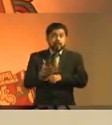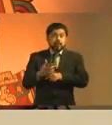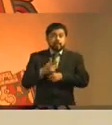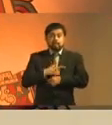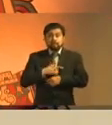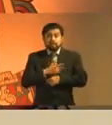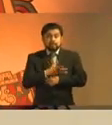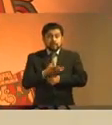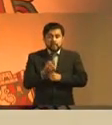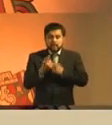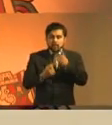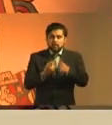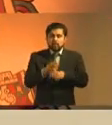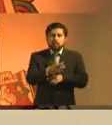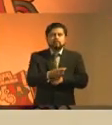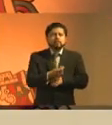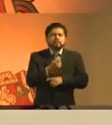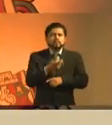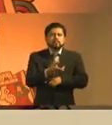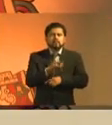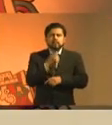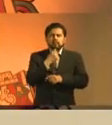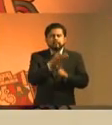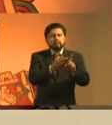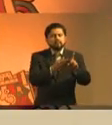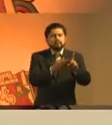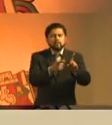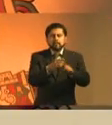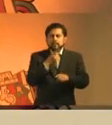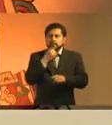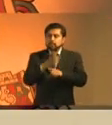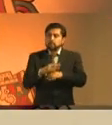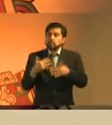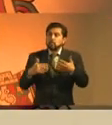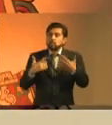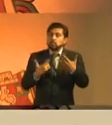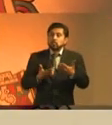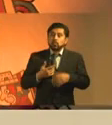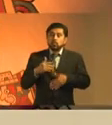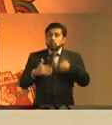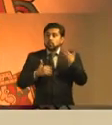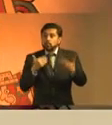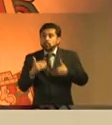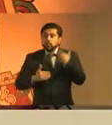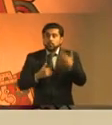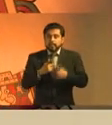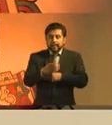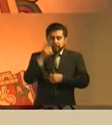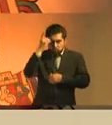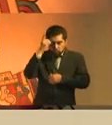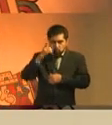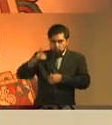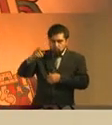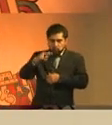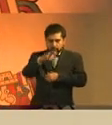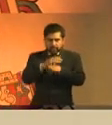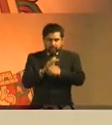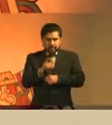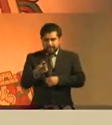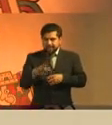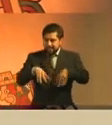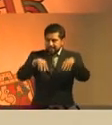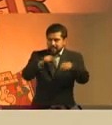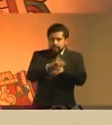14 15 años va al circo el circo quijano y la hija del señor quijano del dueño del circo era